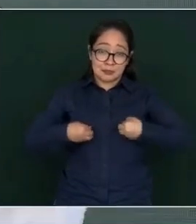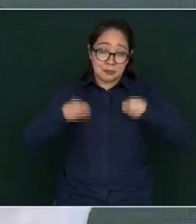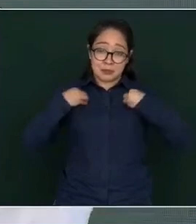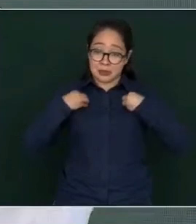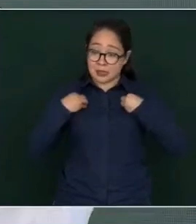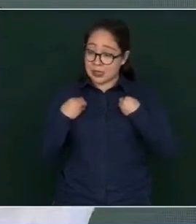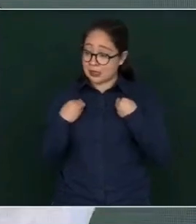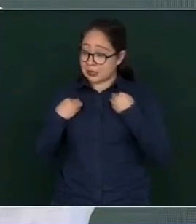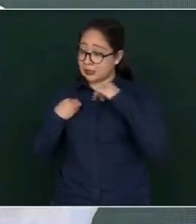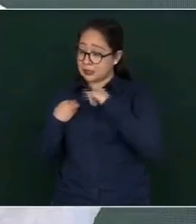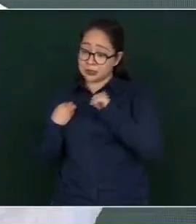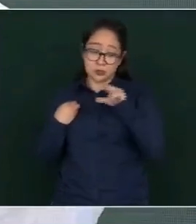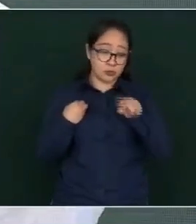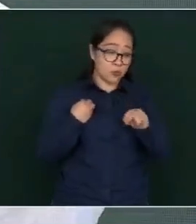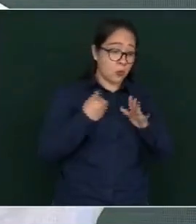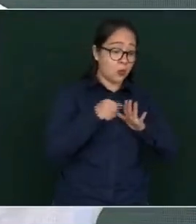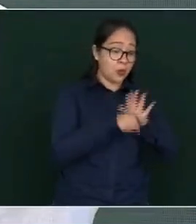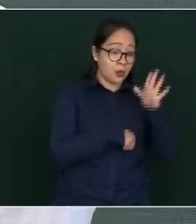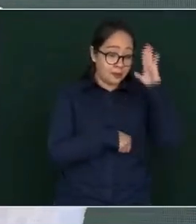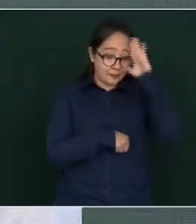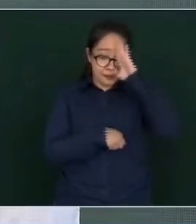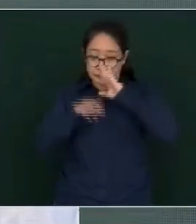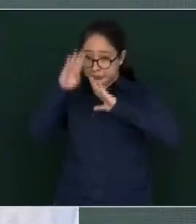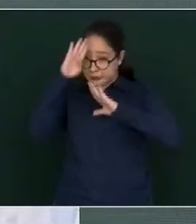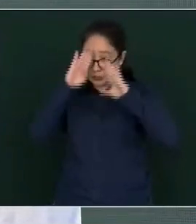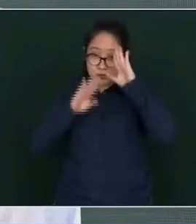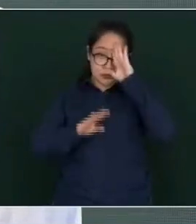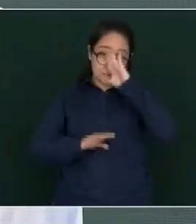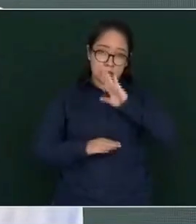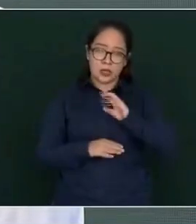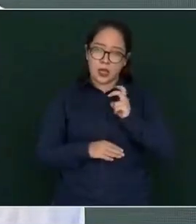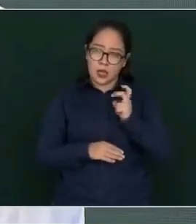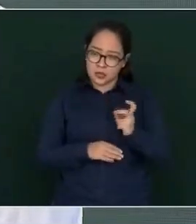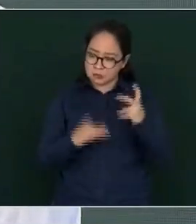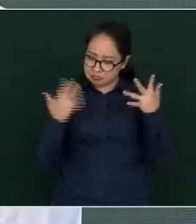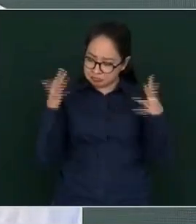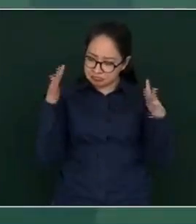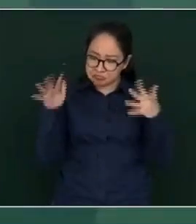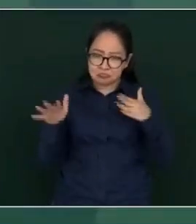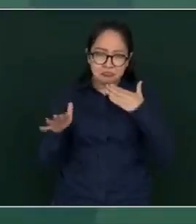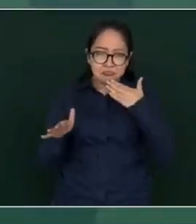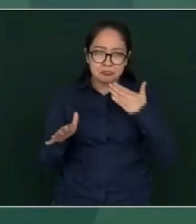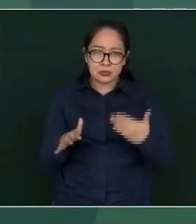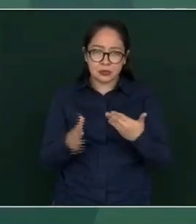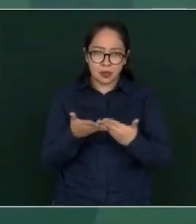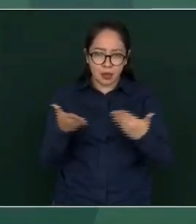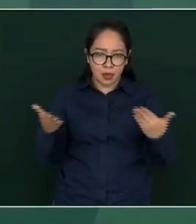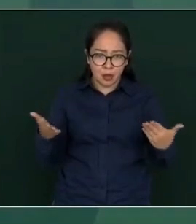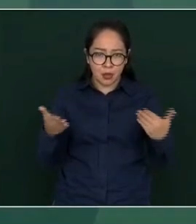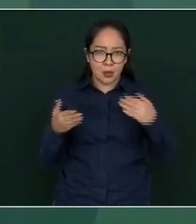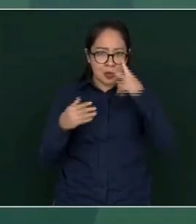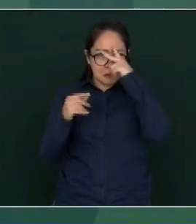Son tiempos de definición. Celebro que esté pasando eso en el país.